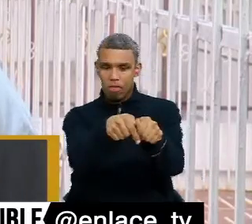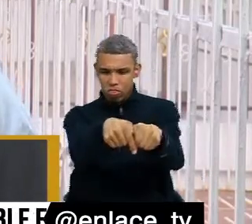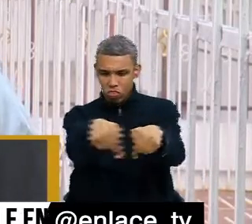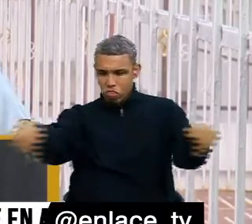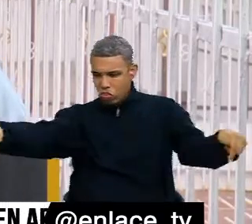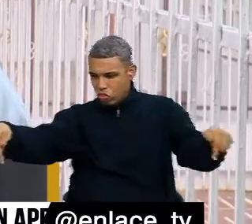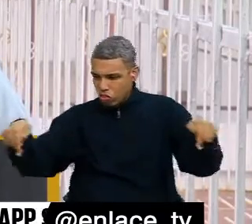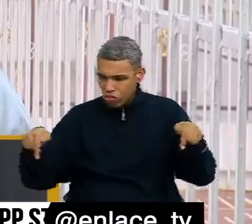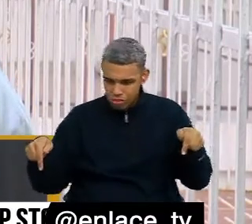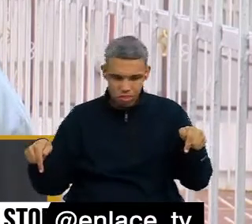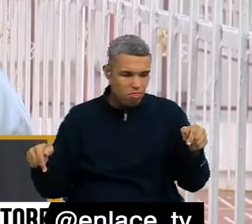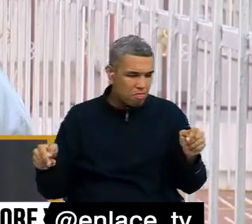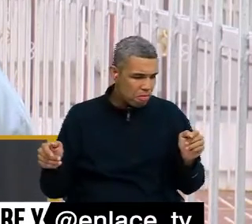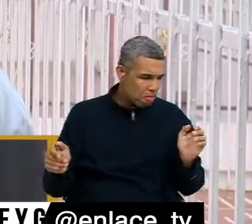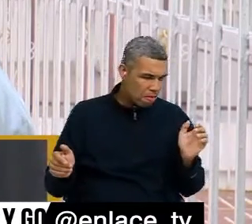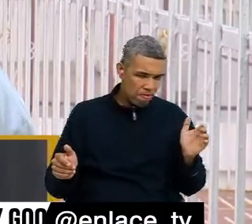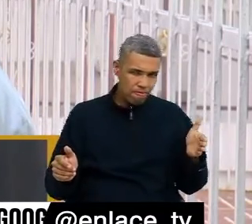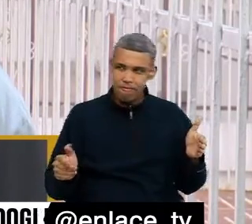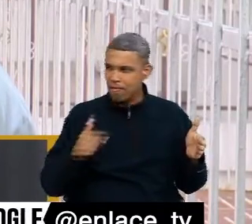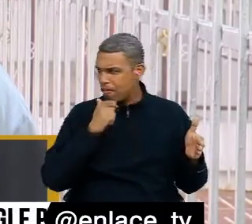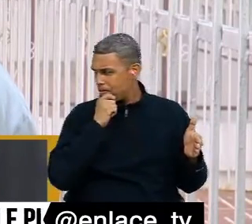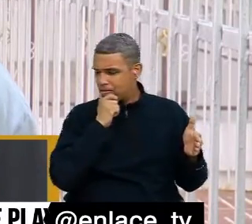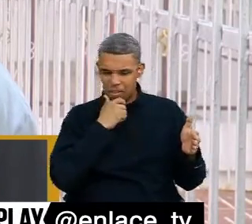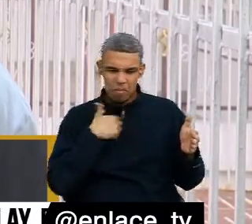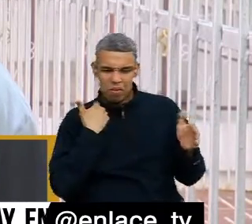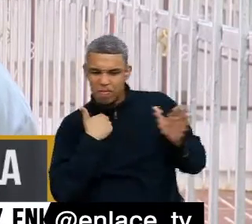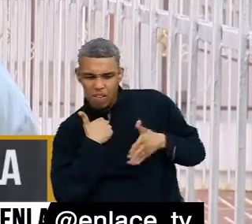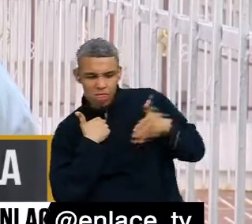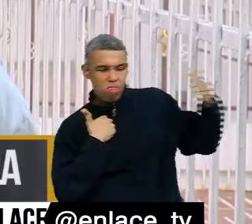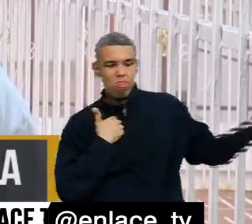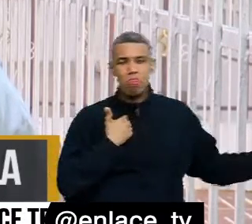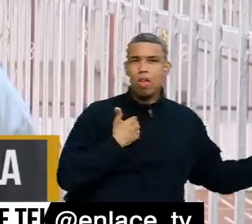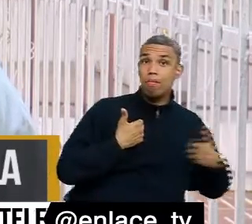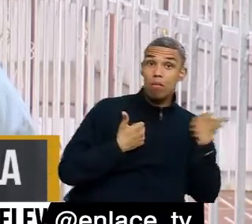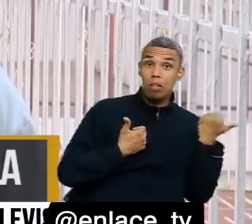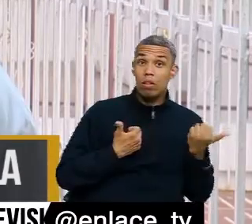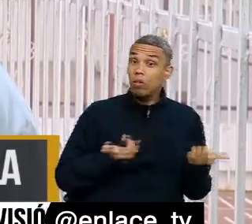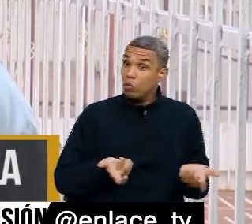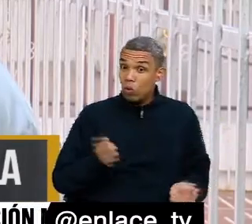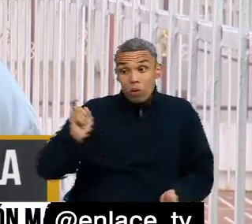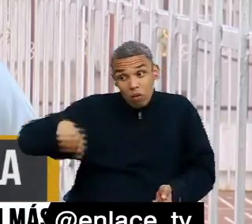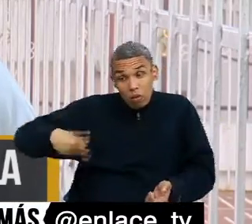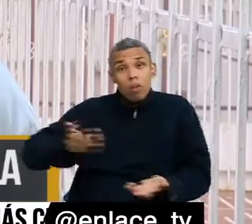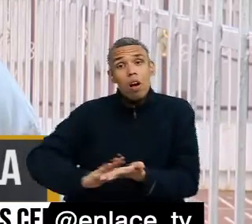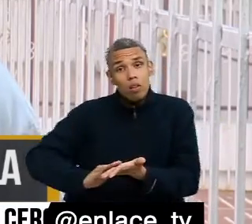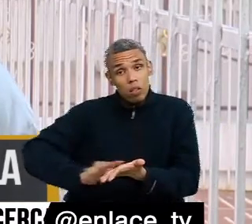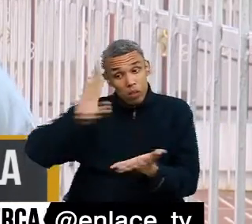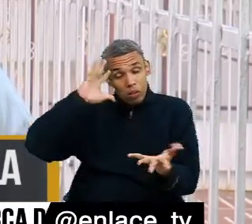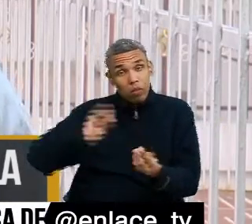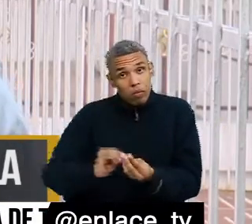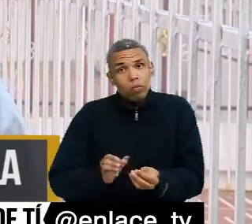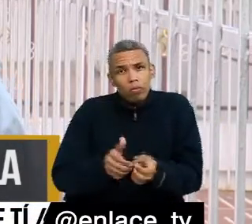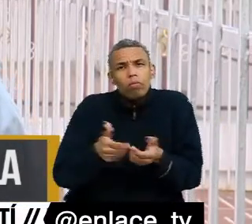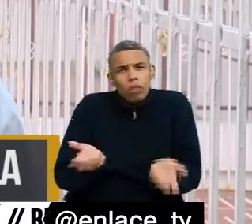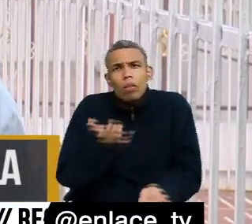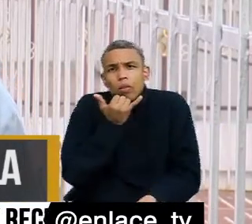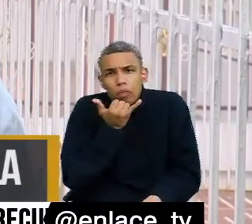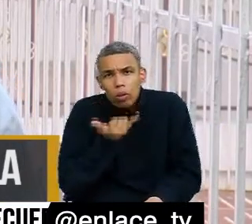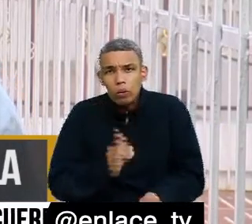bastante severa debido a que le está quitando una buena parte del sitio donde se encontraba el